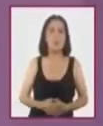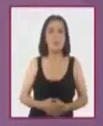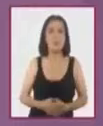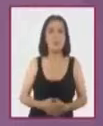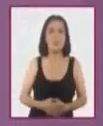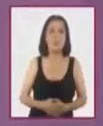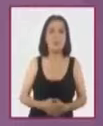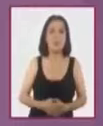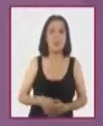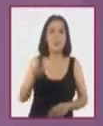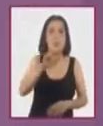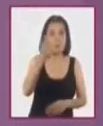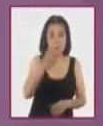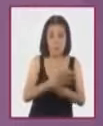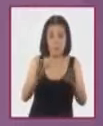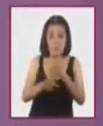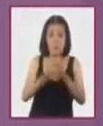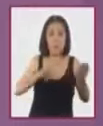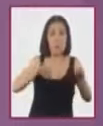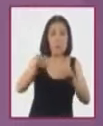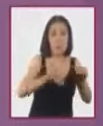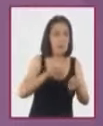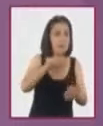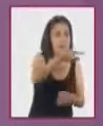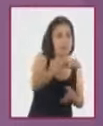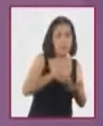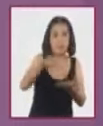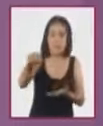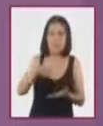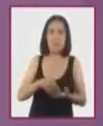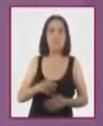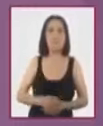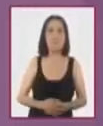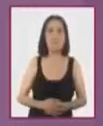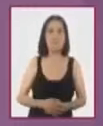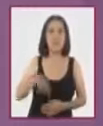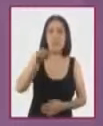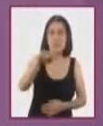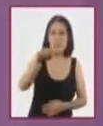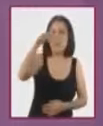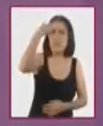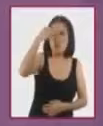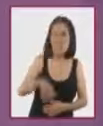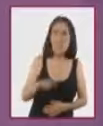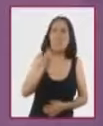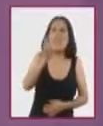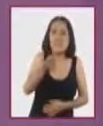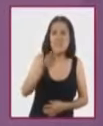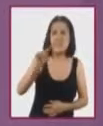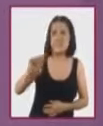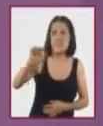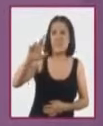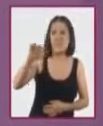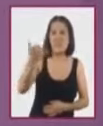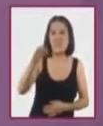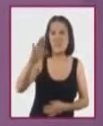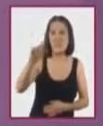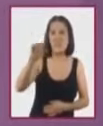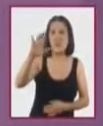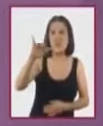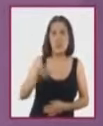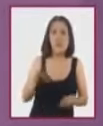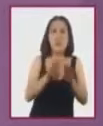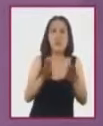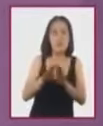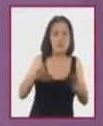Cuando un objeto se mueve de un lugar a otro. ¿Sabes qué es una trayectoria? El camino